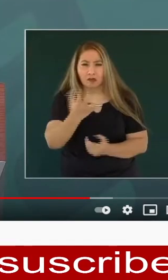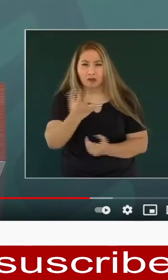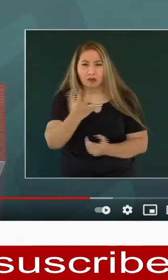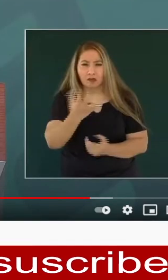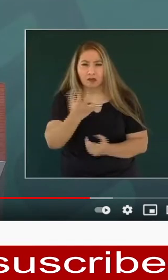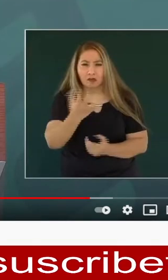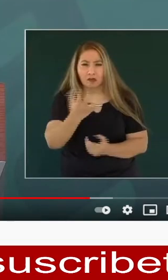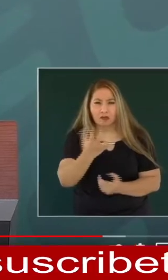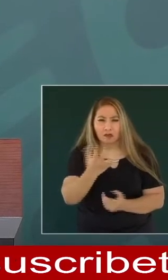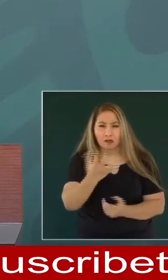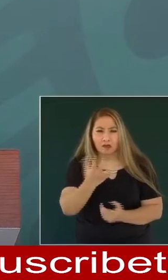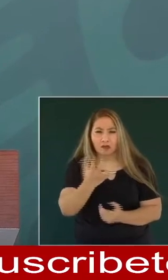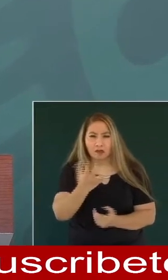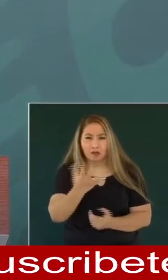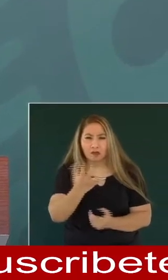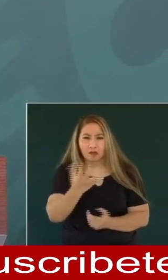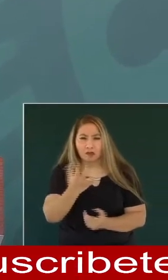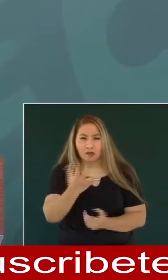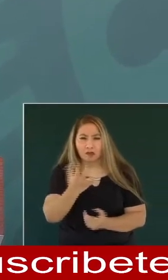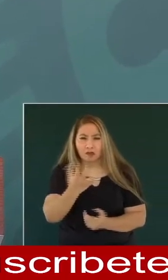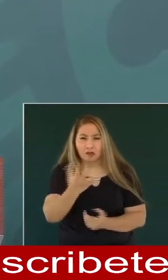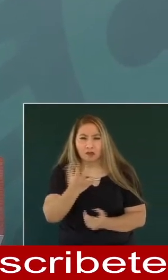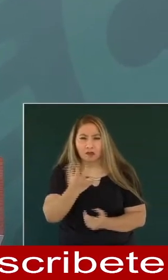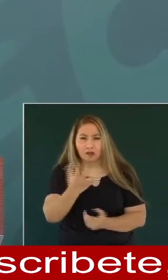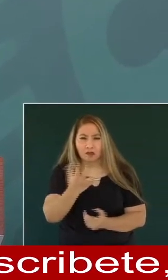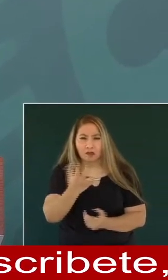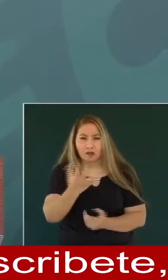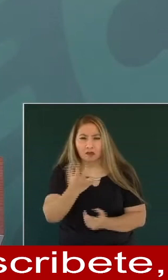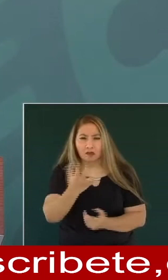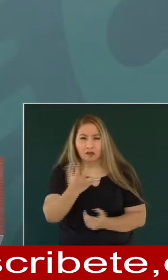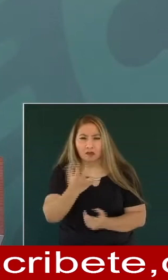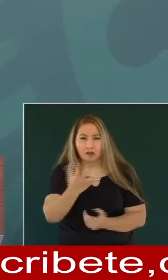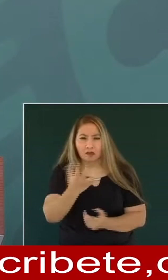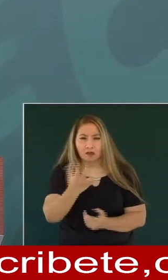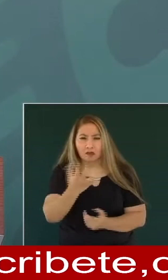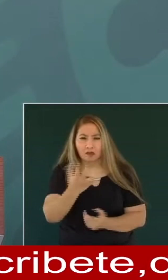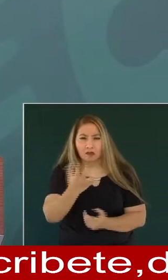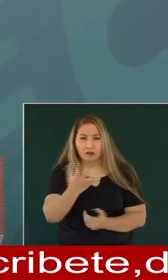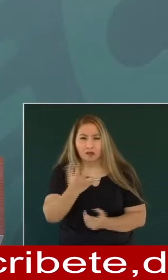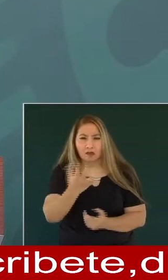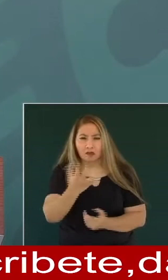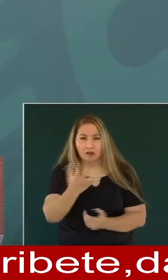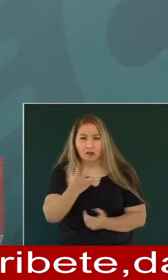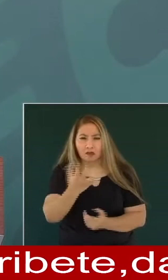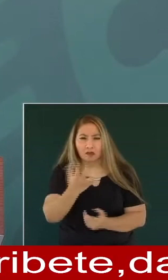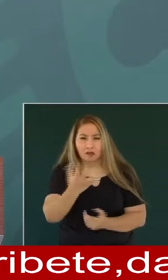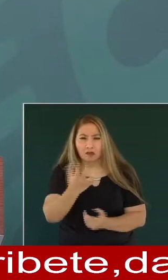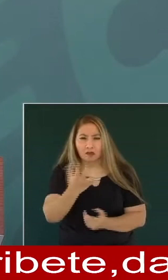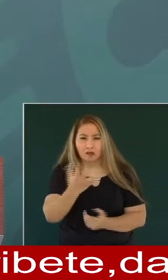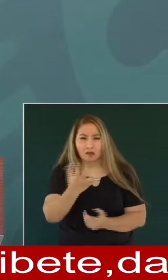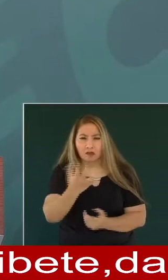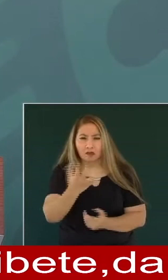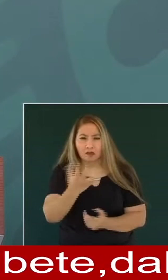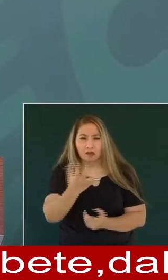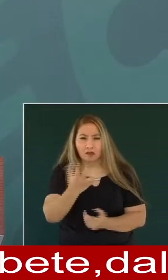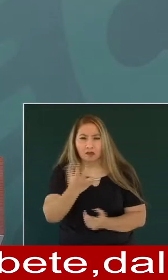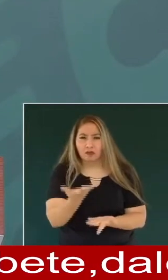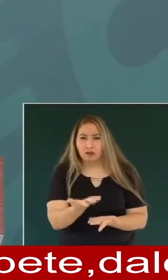en la conferencia de prensa matutina. Ahí tiene usted al mejor presidente del mundo. ¿Qué